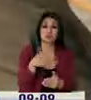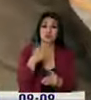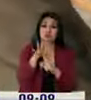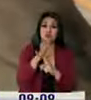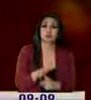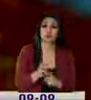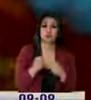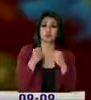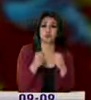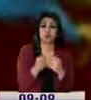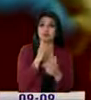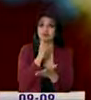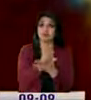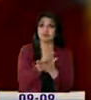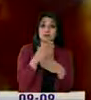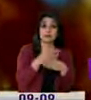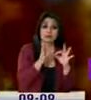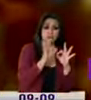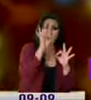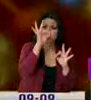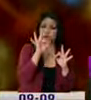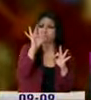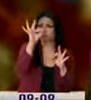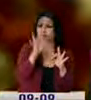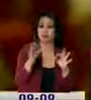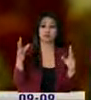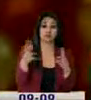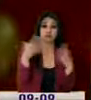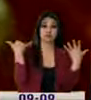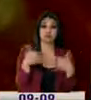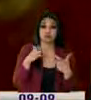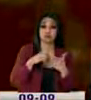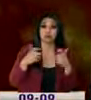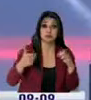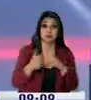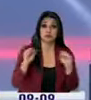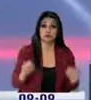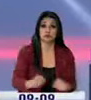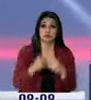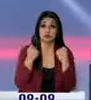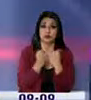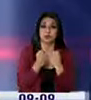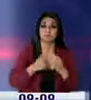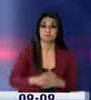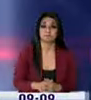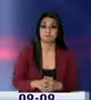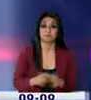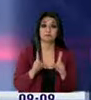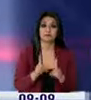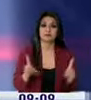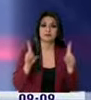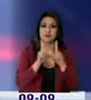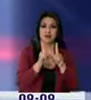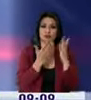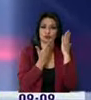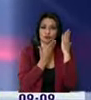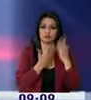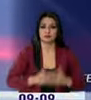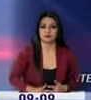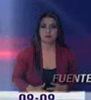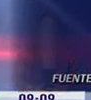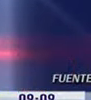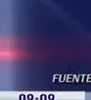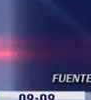Y es que no es para menos, pues las cifras ponen en evidencia la gravedad de esta problemática social. Según datos de la Comisión Ecuménica de Derechos